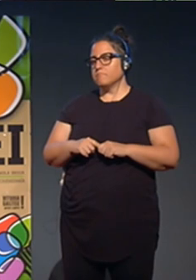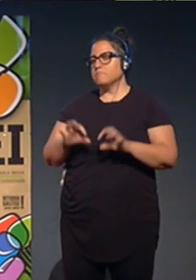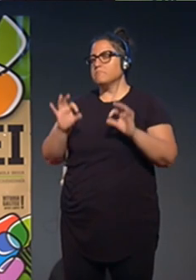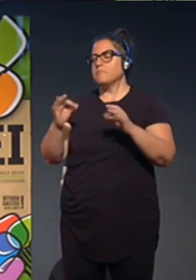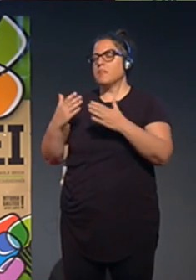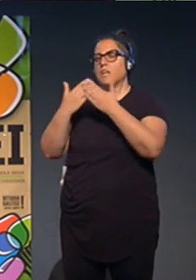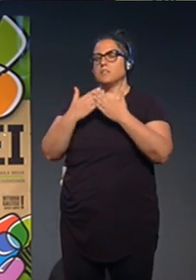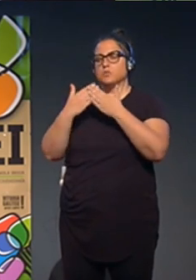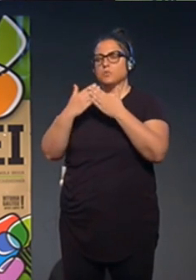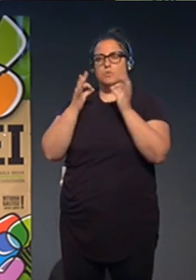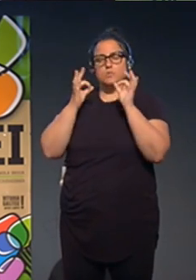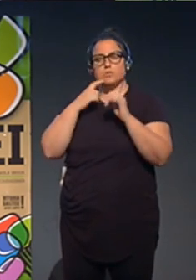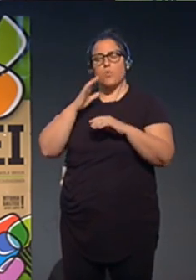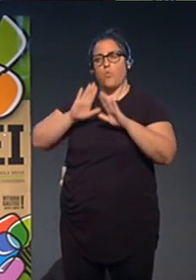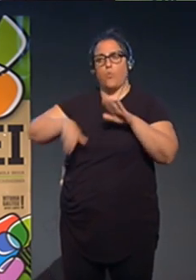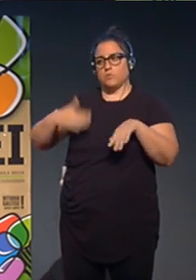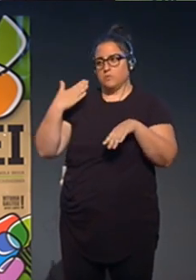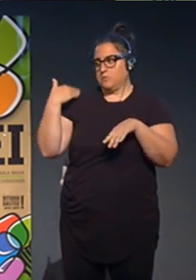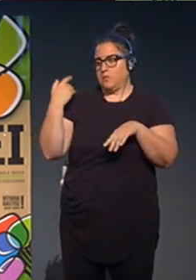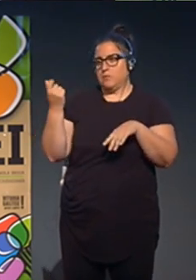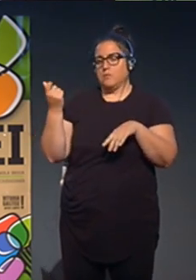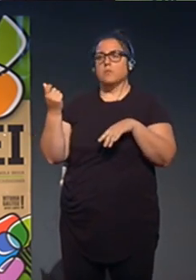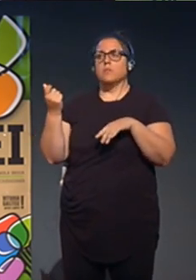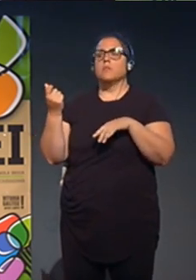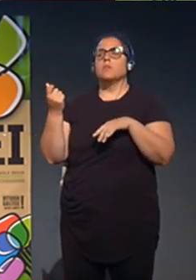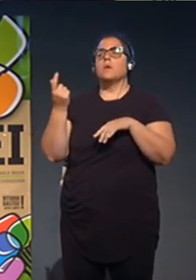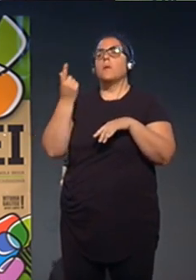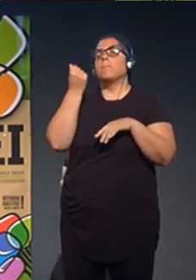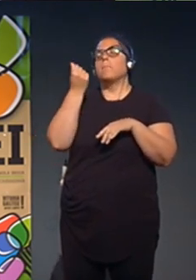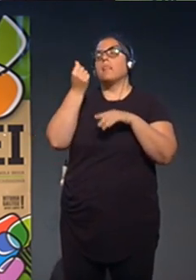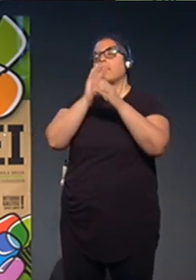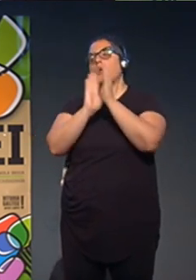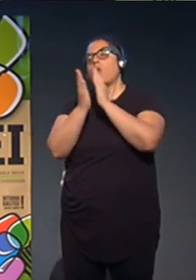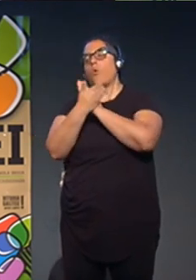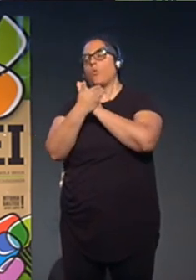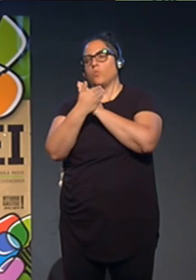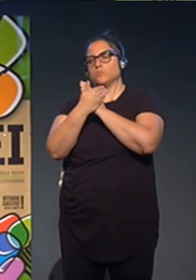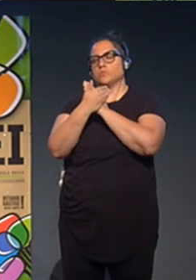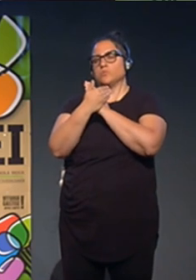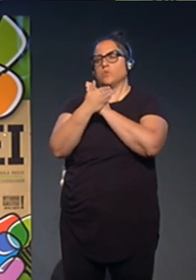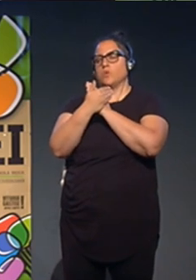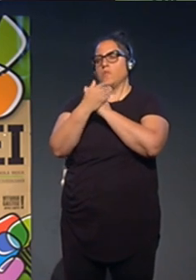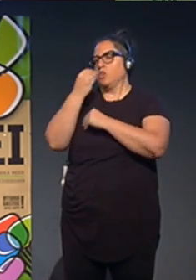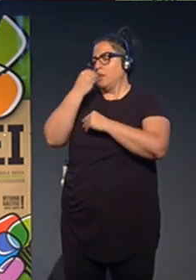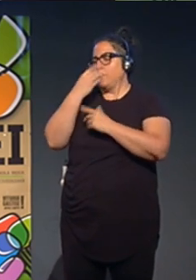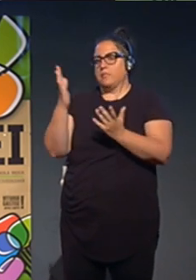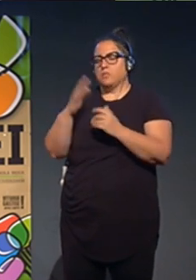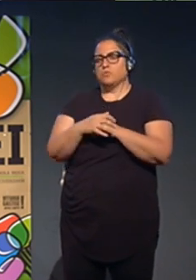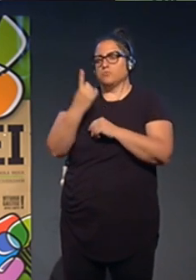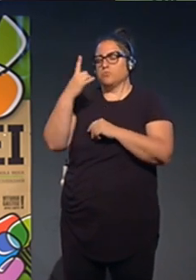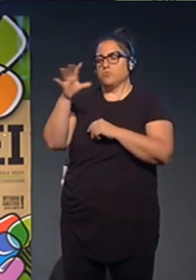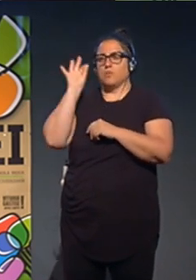últimamente que tienen que ver con el precio oculto de los alimentos voy a uno de ellos porque